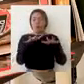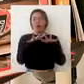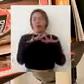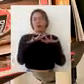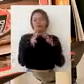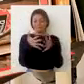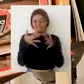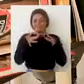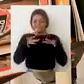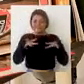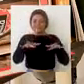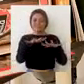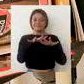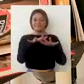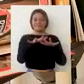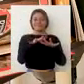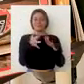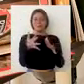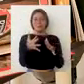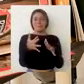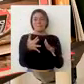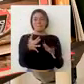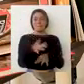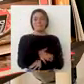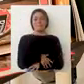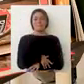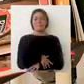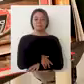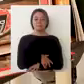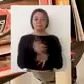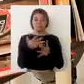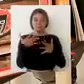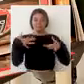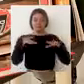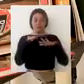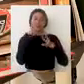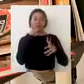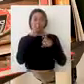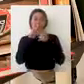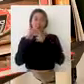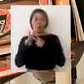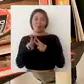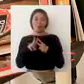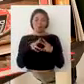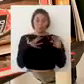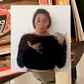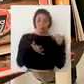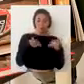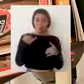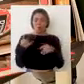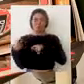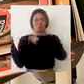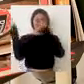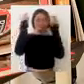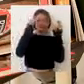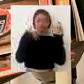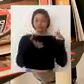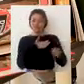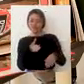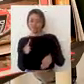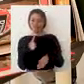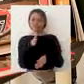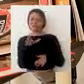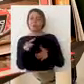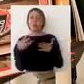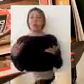esos sitios son los que vamos a ir conociendo dentro del juego, ¿sí?